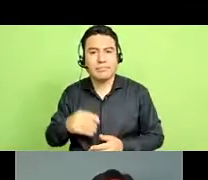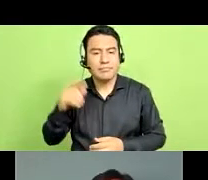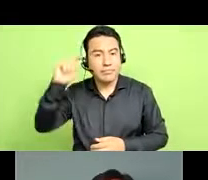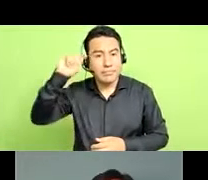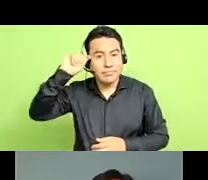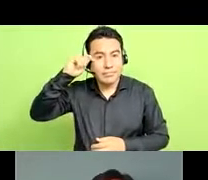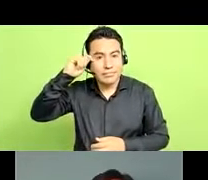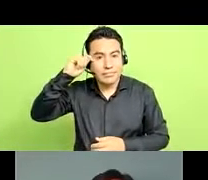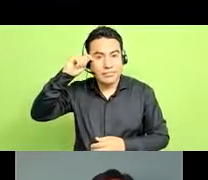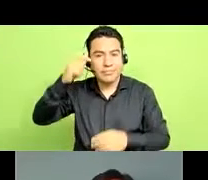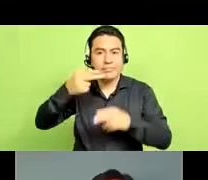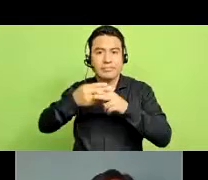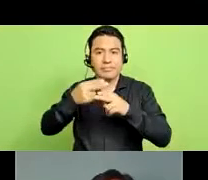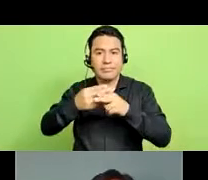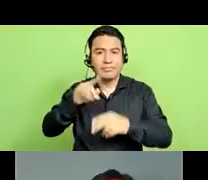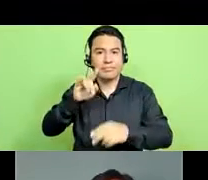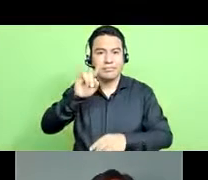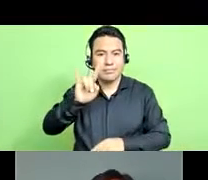cevallos